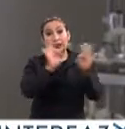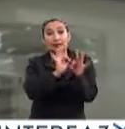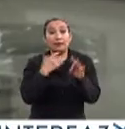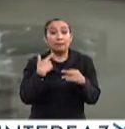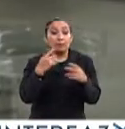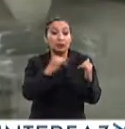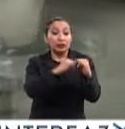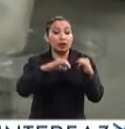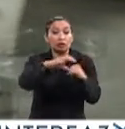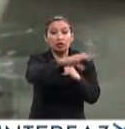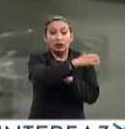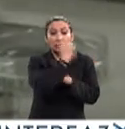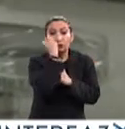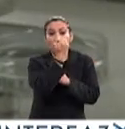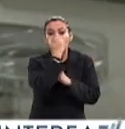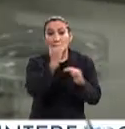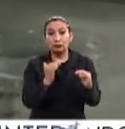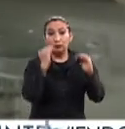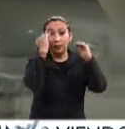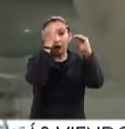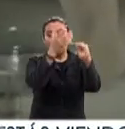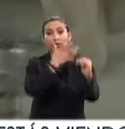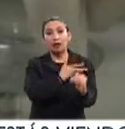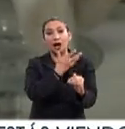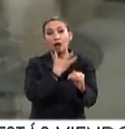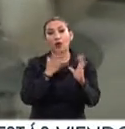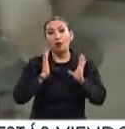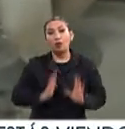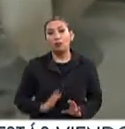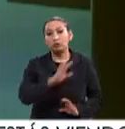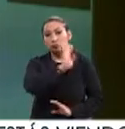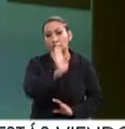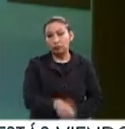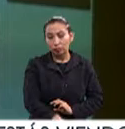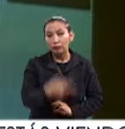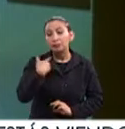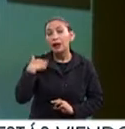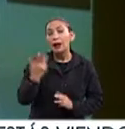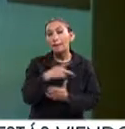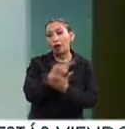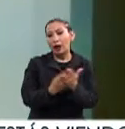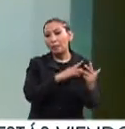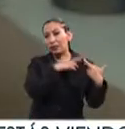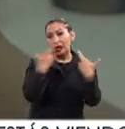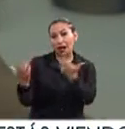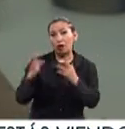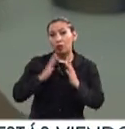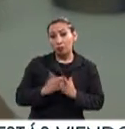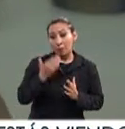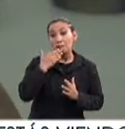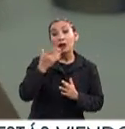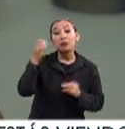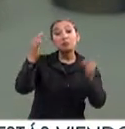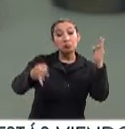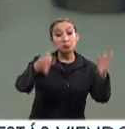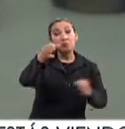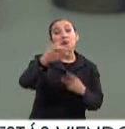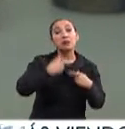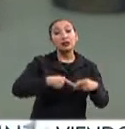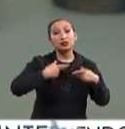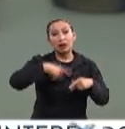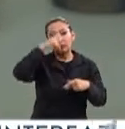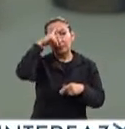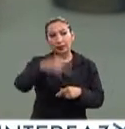que las instituciones de educación superior cuenten con cadáveres. El programa de donación de cuerpos ha tenido una buena respuesta de la